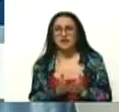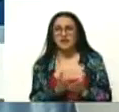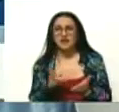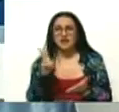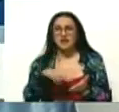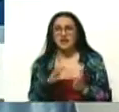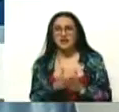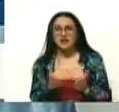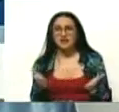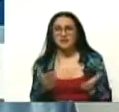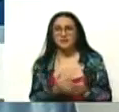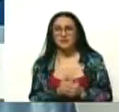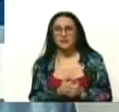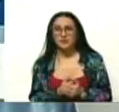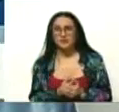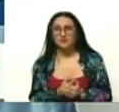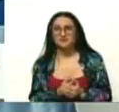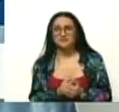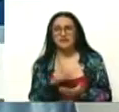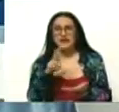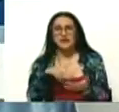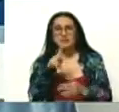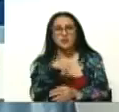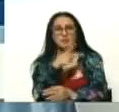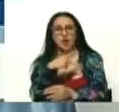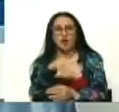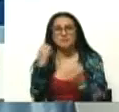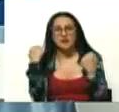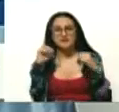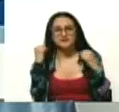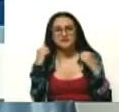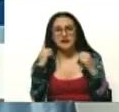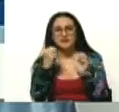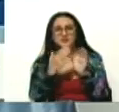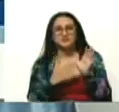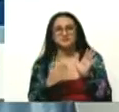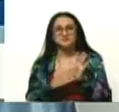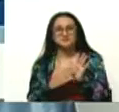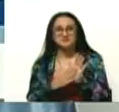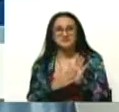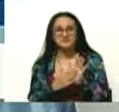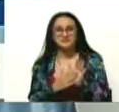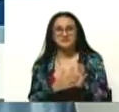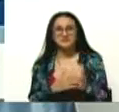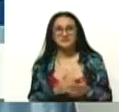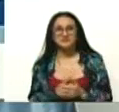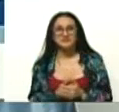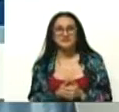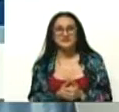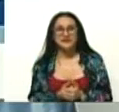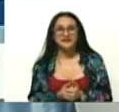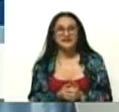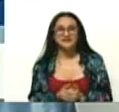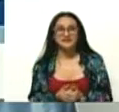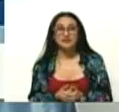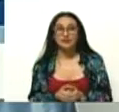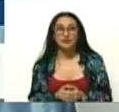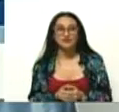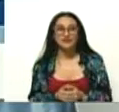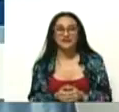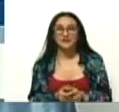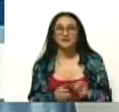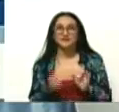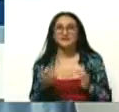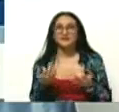qué es eso? Escribir un poema, un ensayo, una carta a una noviecita. No, chico, yo le invito a que